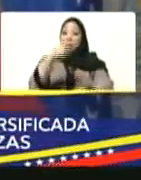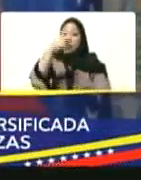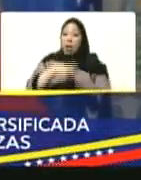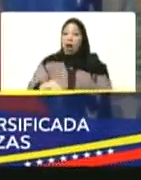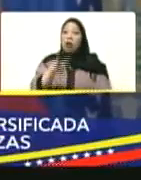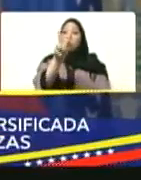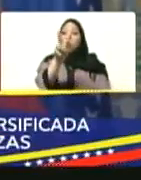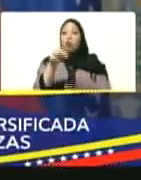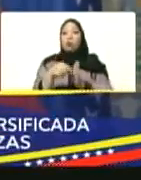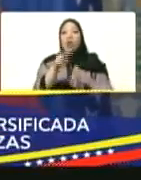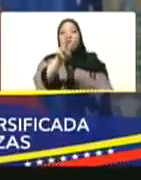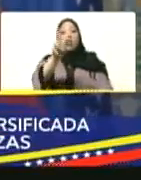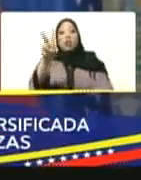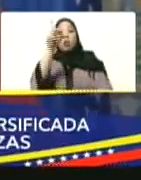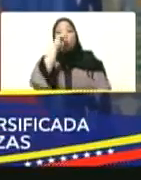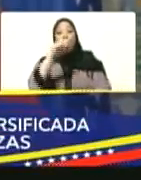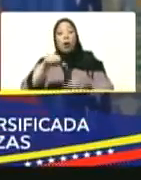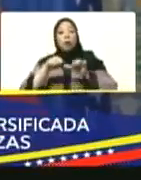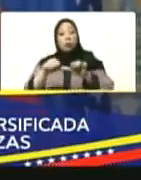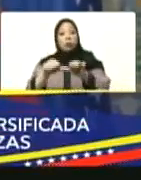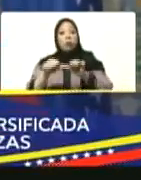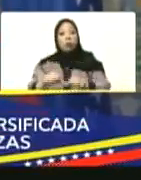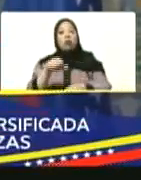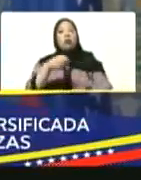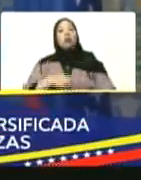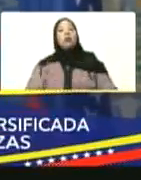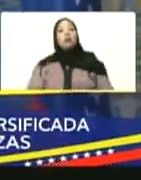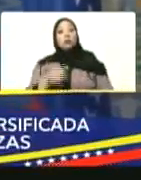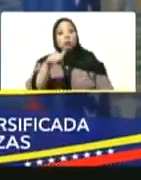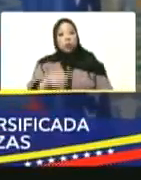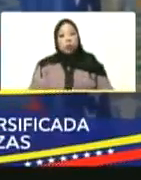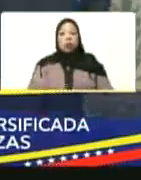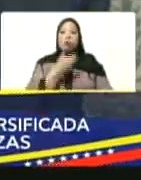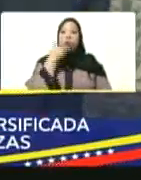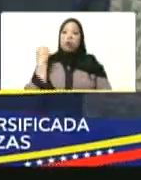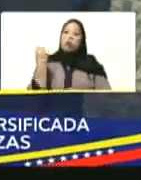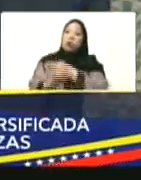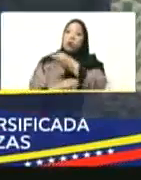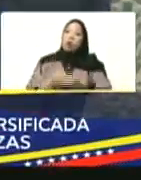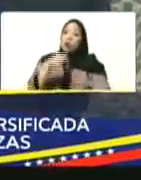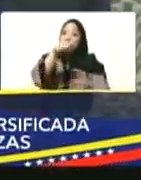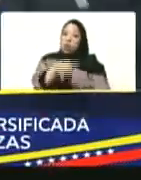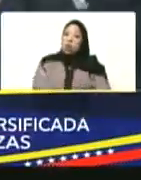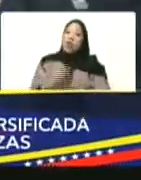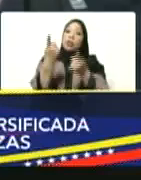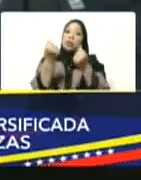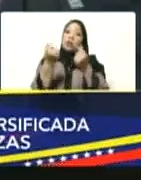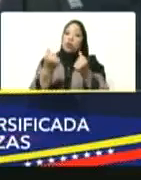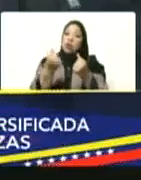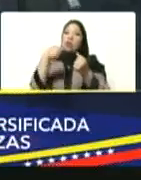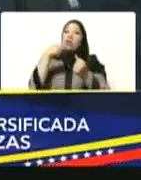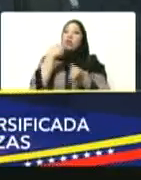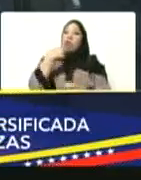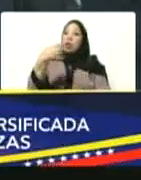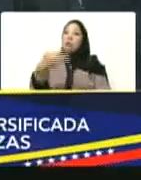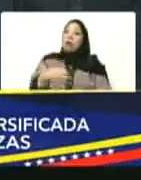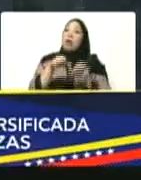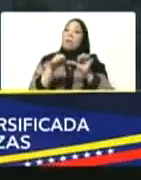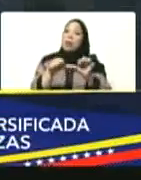crecimiento de la economía real. Y c'est ainsi qu'en 2022, on peut voir comment la croissance de l'économie réelle se